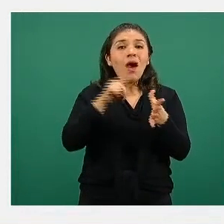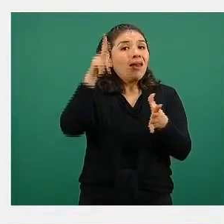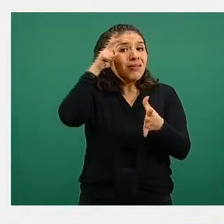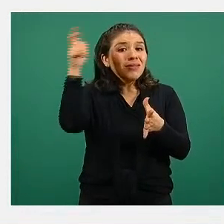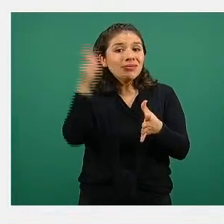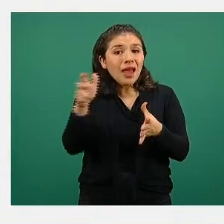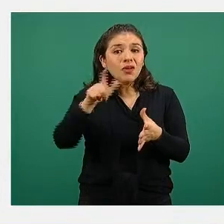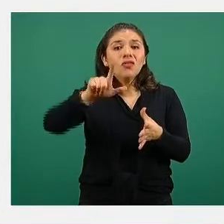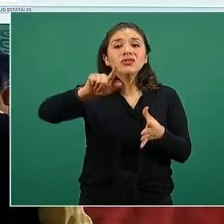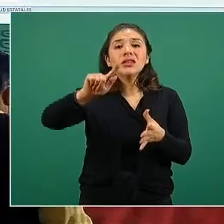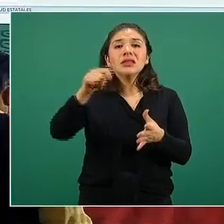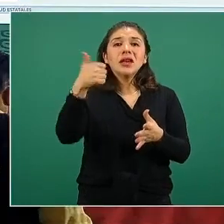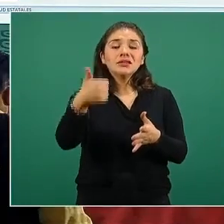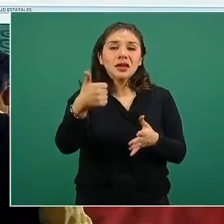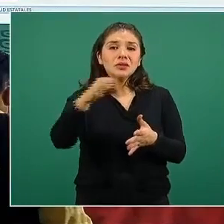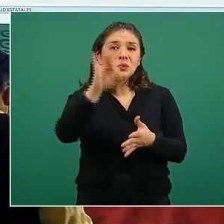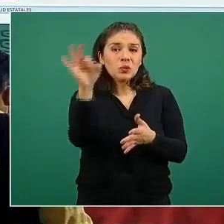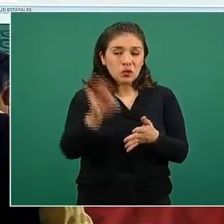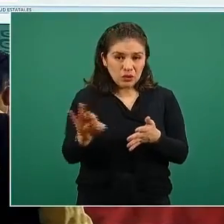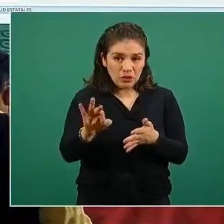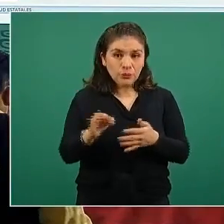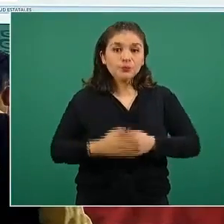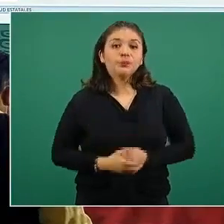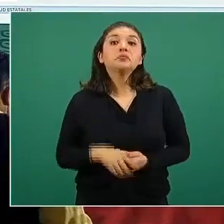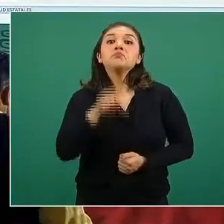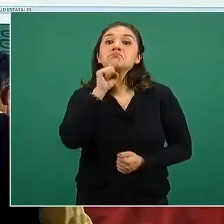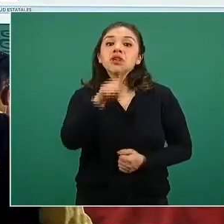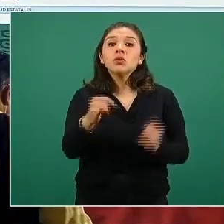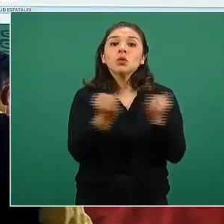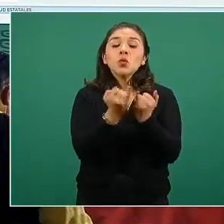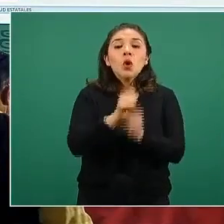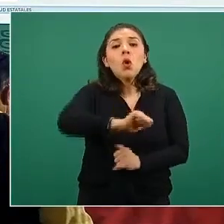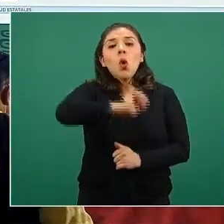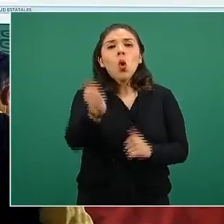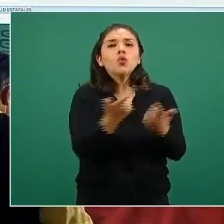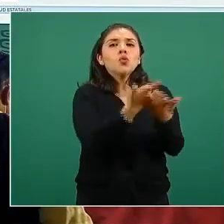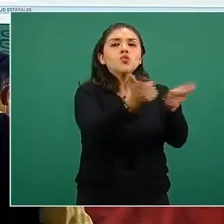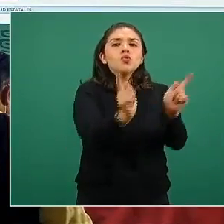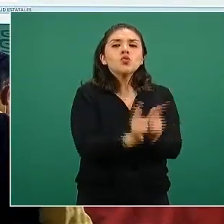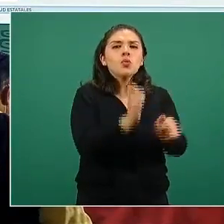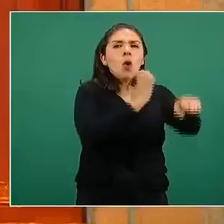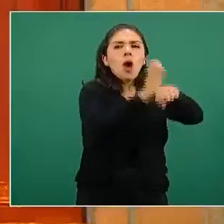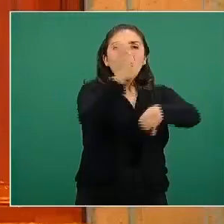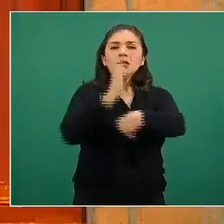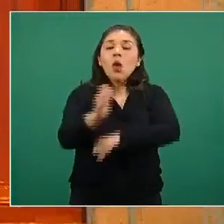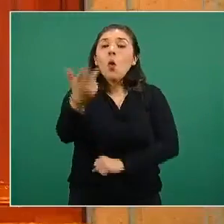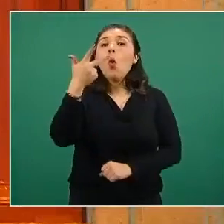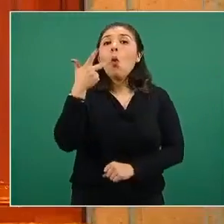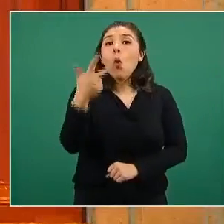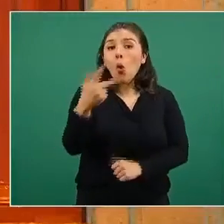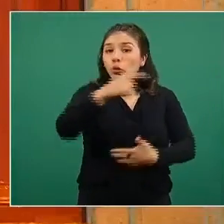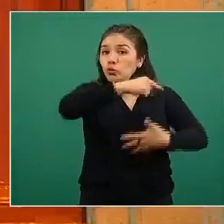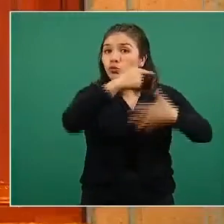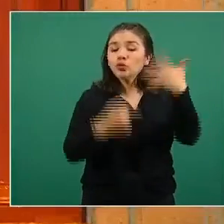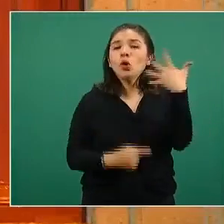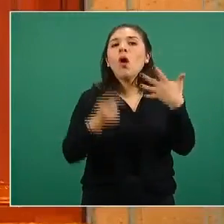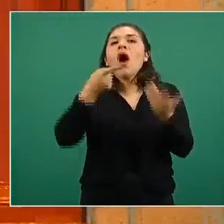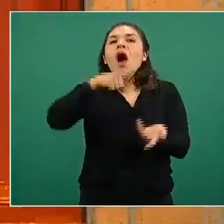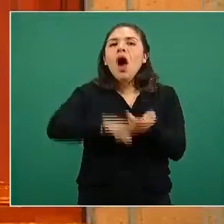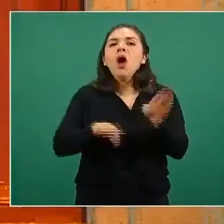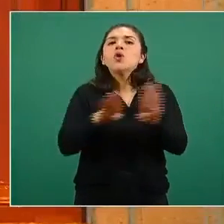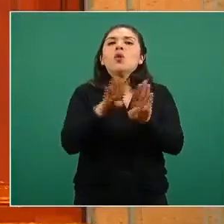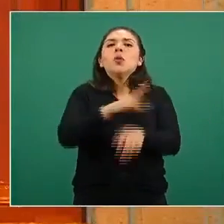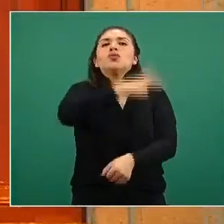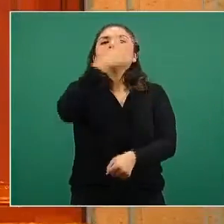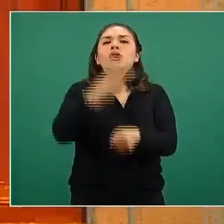Hidalgo con un 76%. Así también tenemos otro grupo de 8 entidades federativas que estarían en el